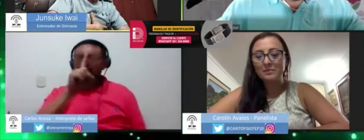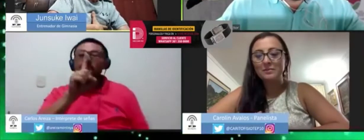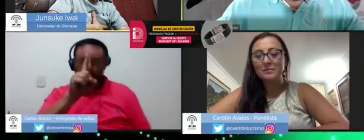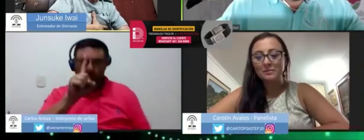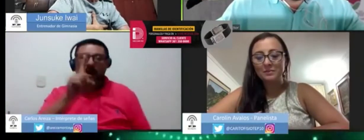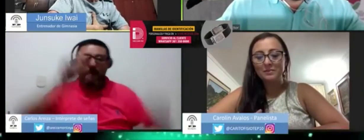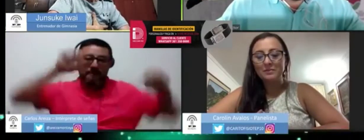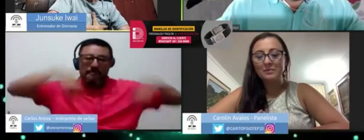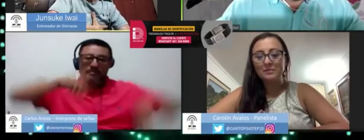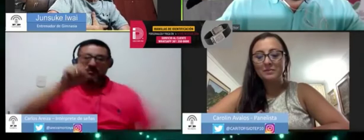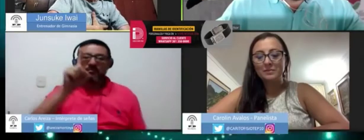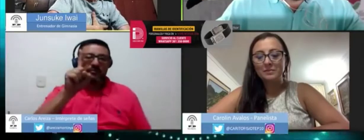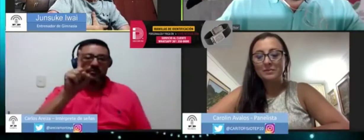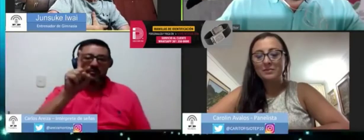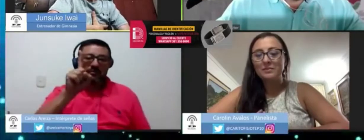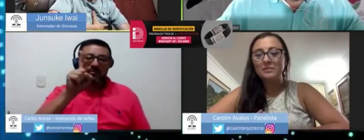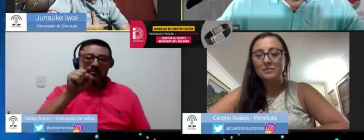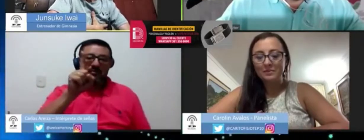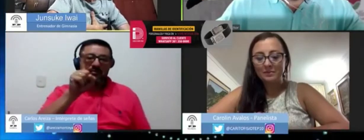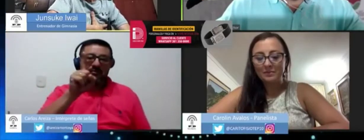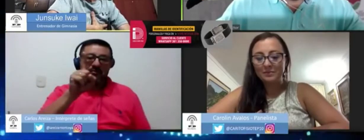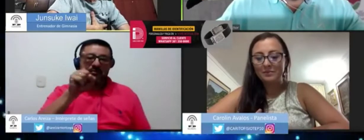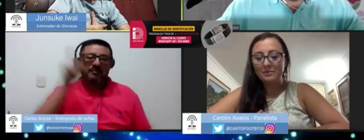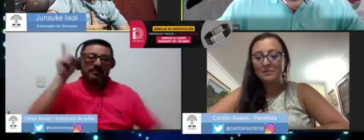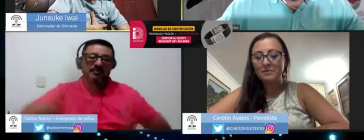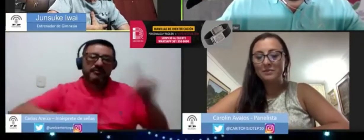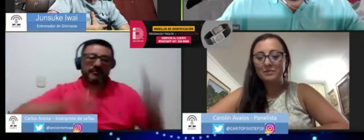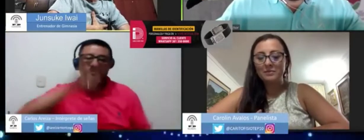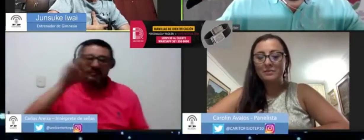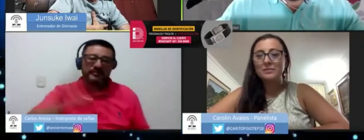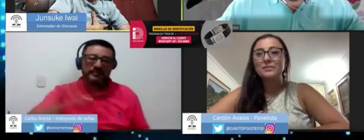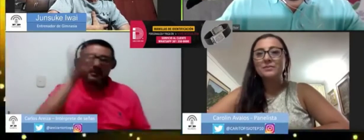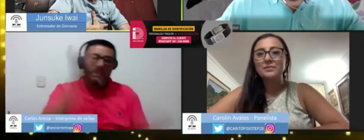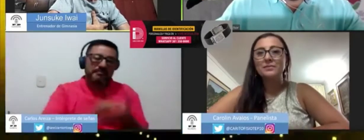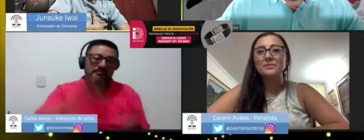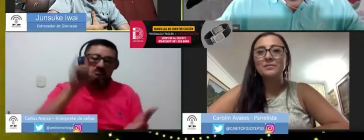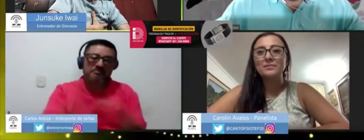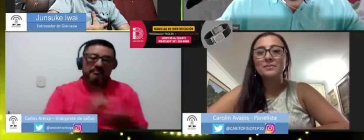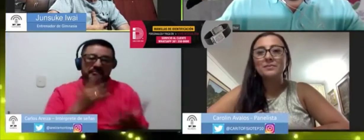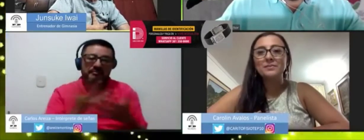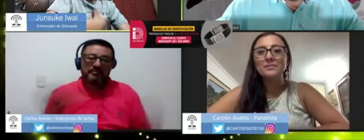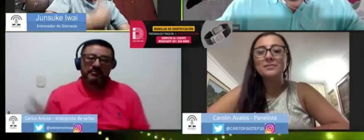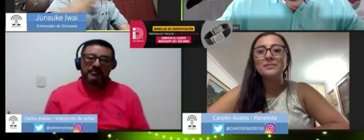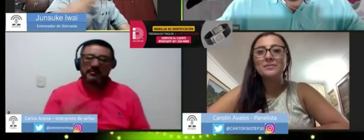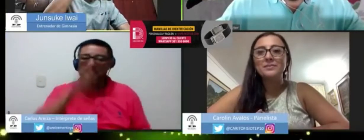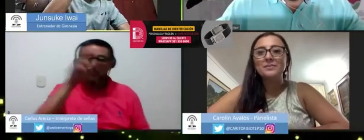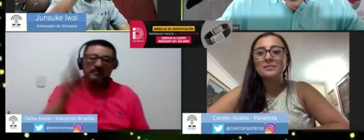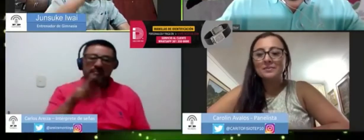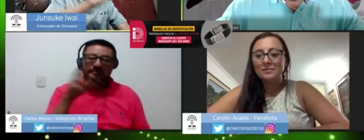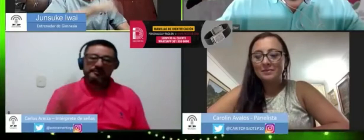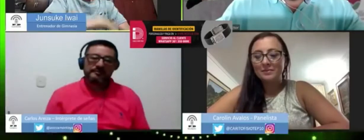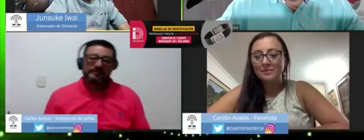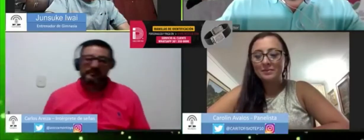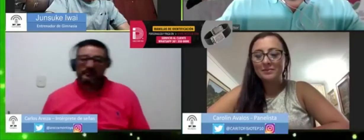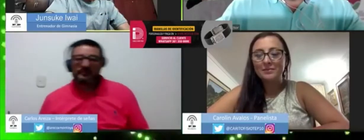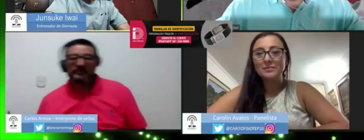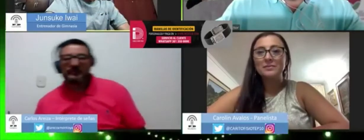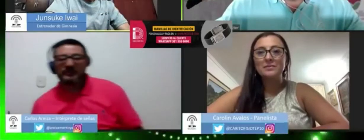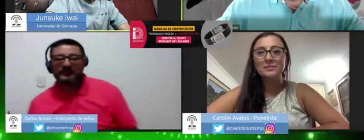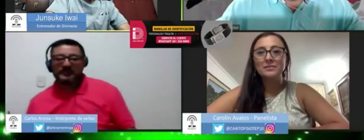pero uno no se puede equivocar misma equivocación. Puede que tenga otra